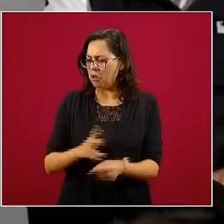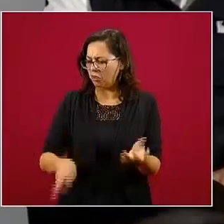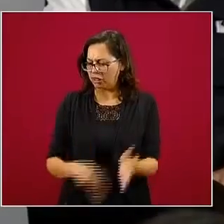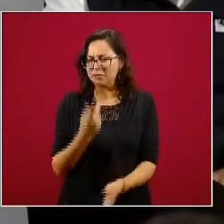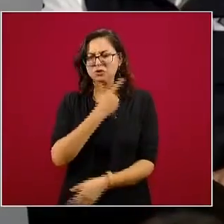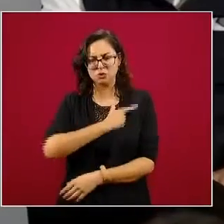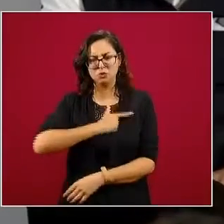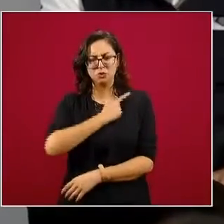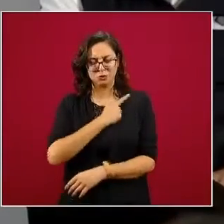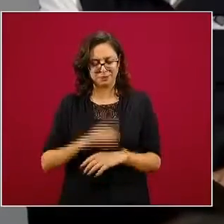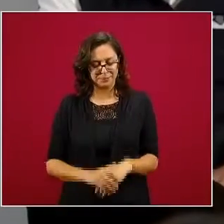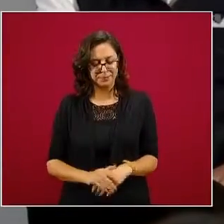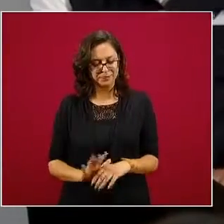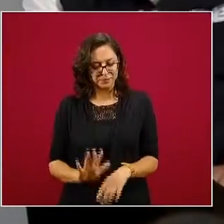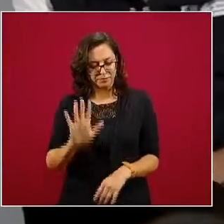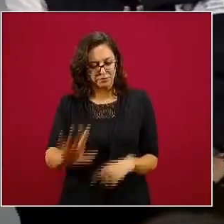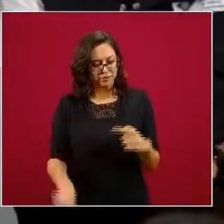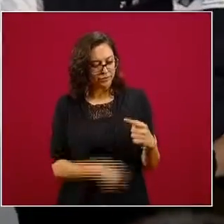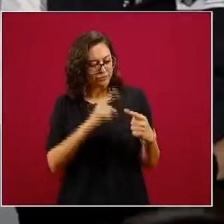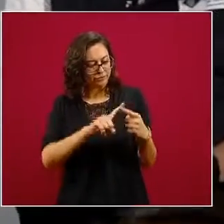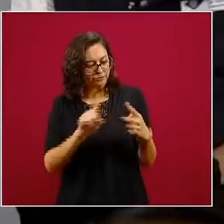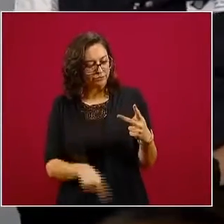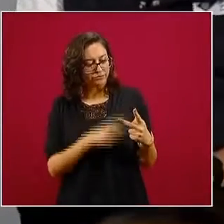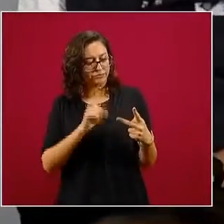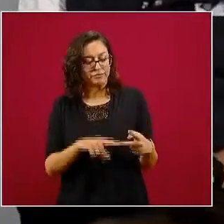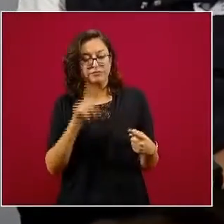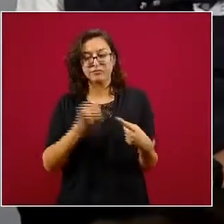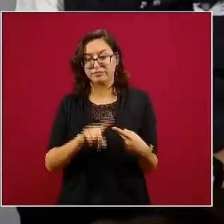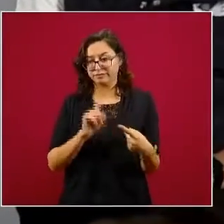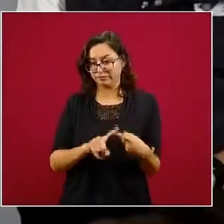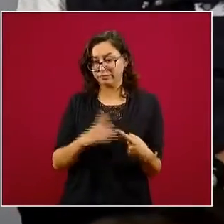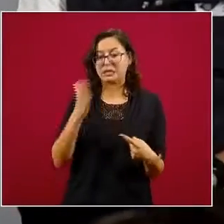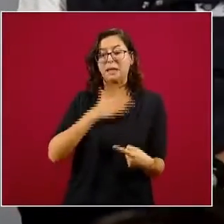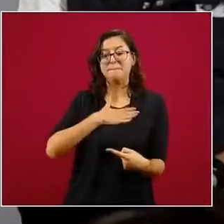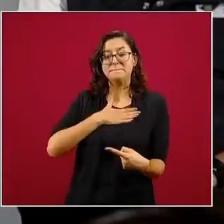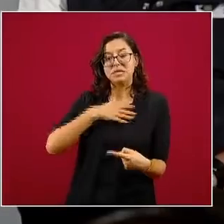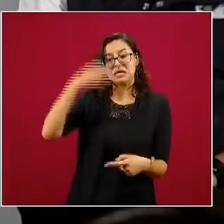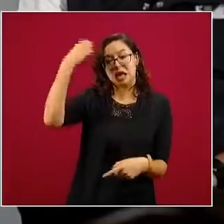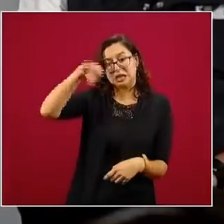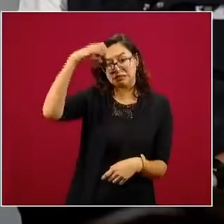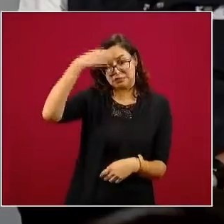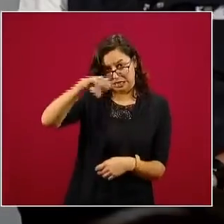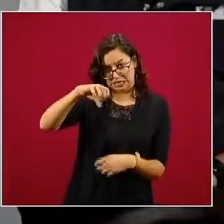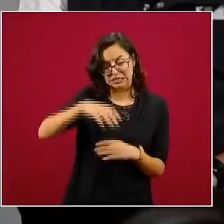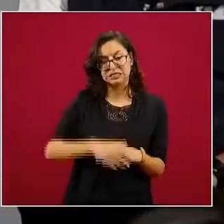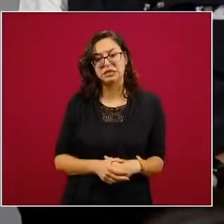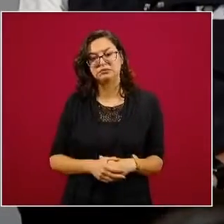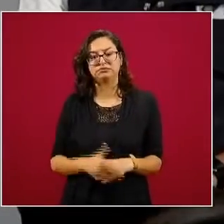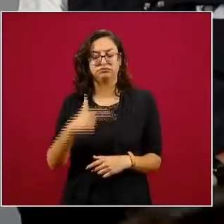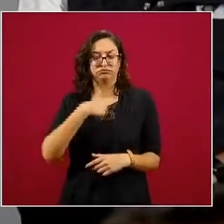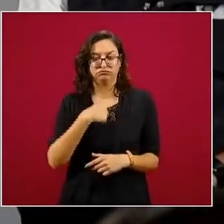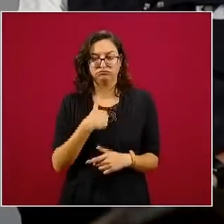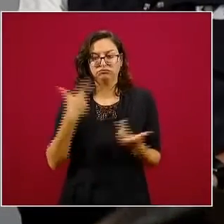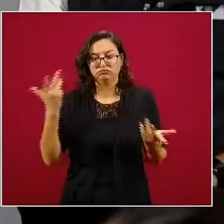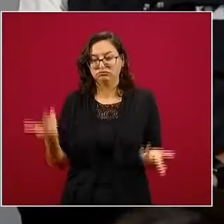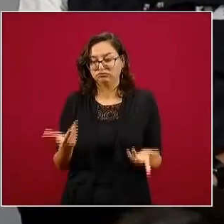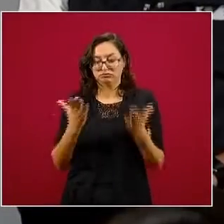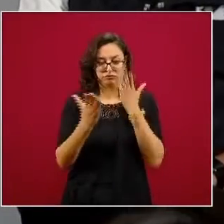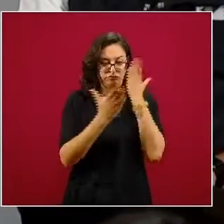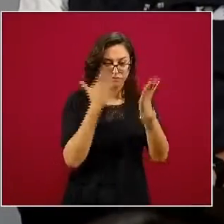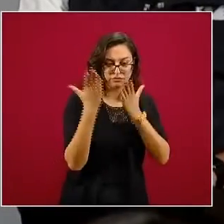explicado una y otra vez desde una perspectiva técnica, el balance entre proteger la salud y la vida a través de